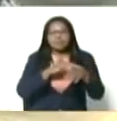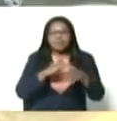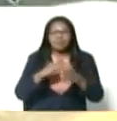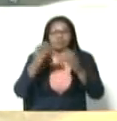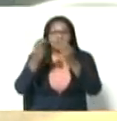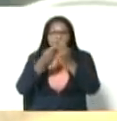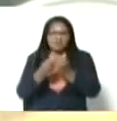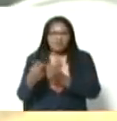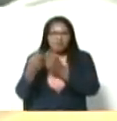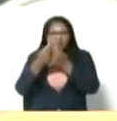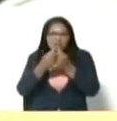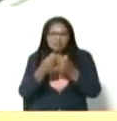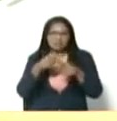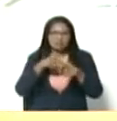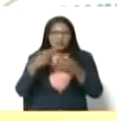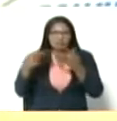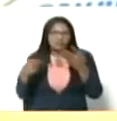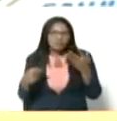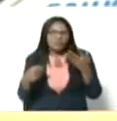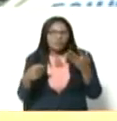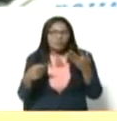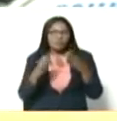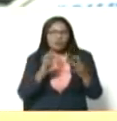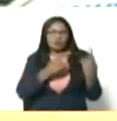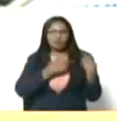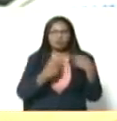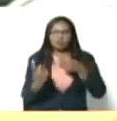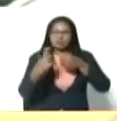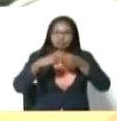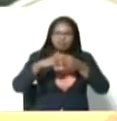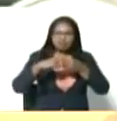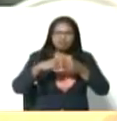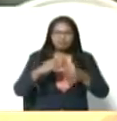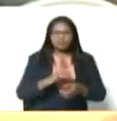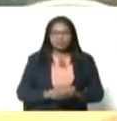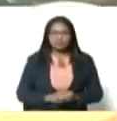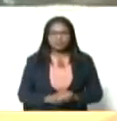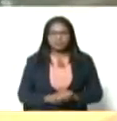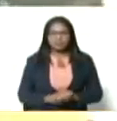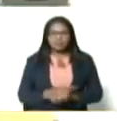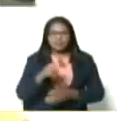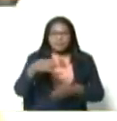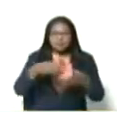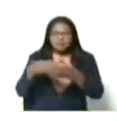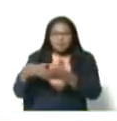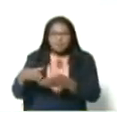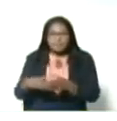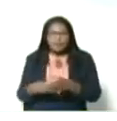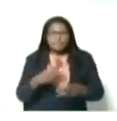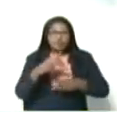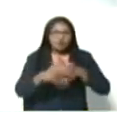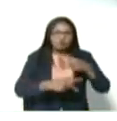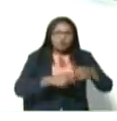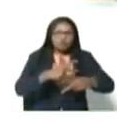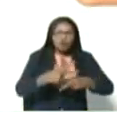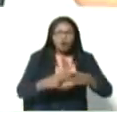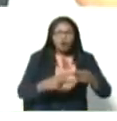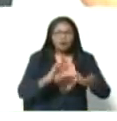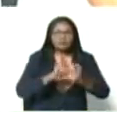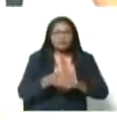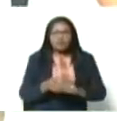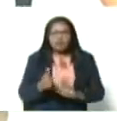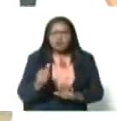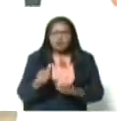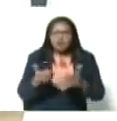Nacional, el Ministerio de Industria y todos los entes encargados. Y hemos venido reuniéndonos con los sectores productivos, con los distintos rubros, para saber cuáles son